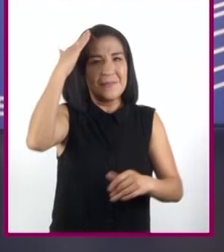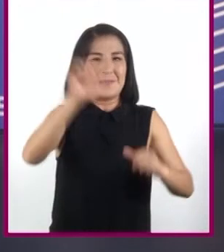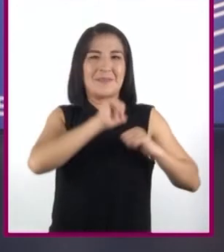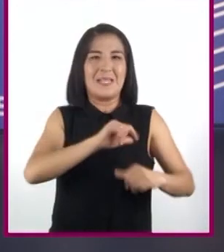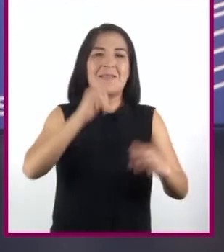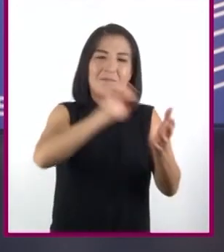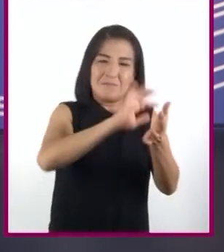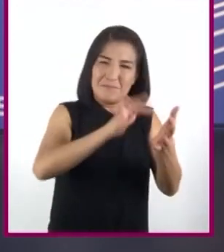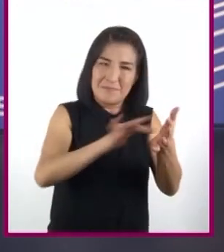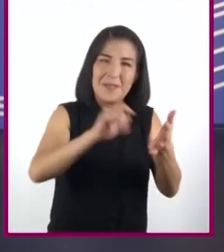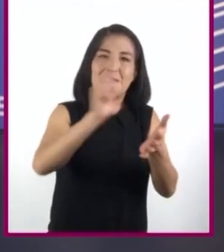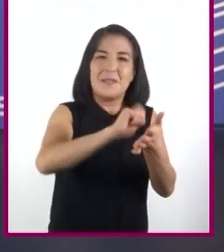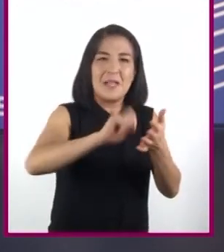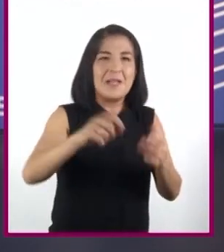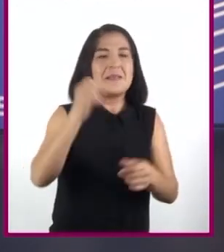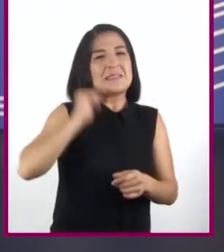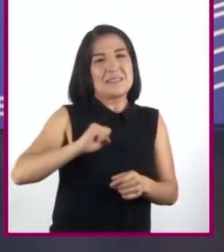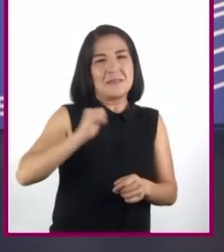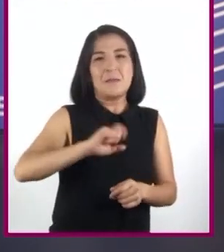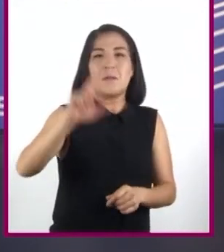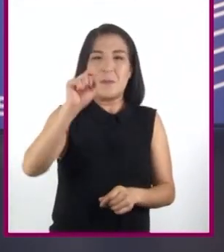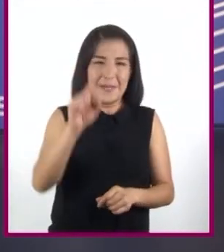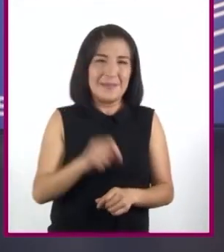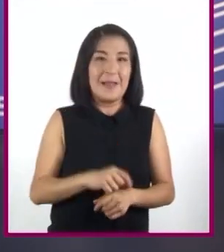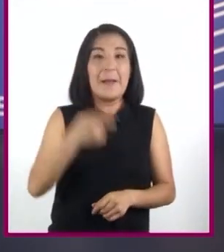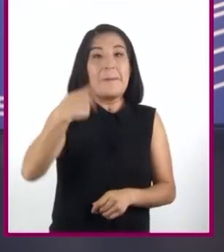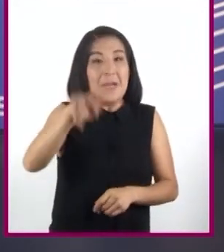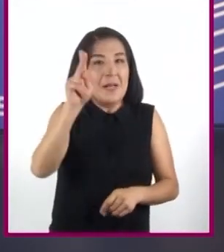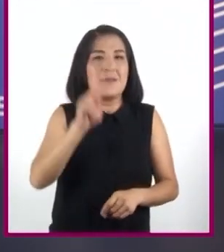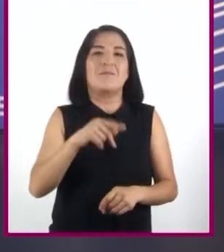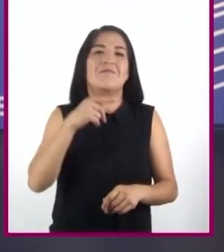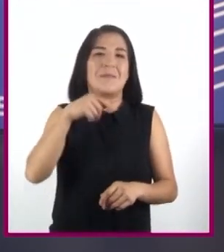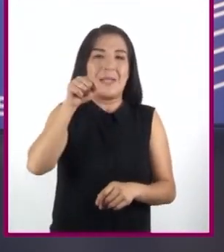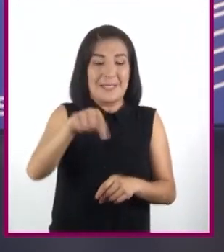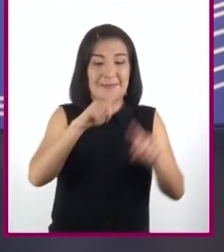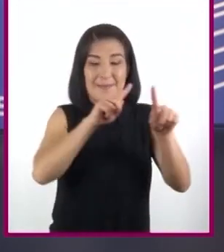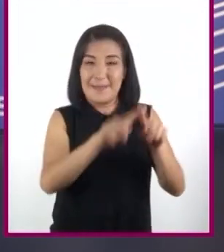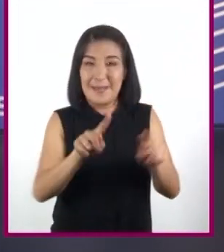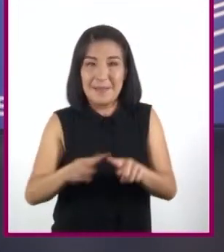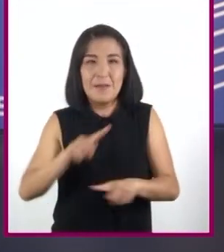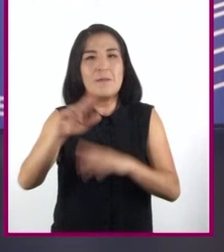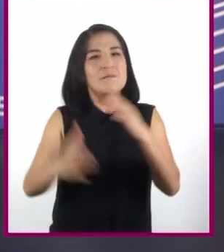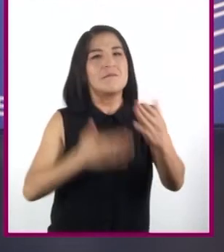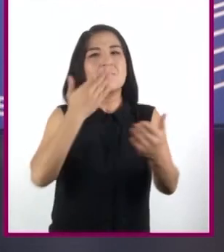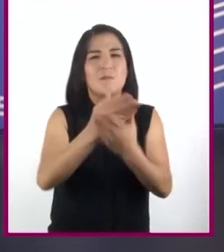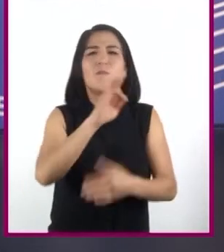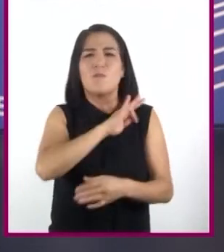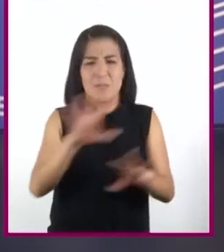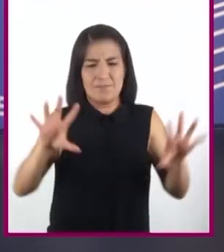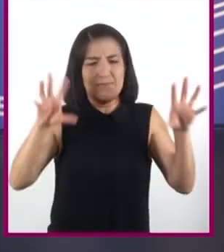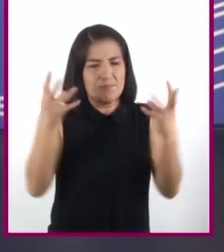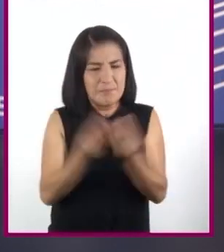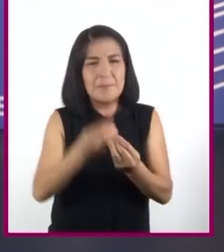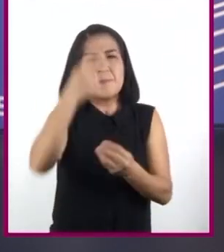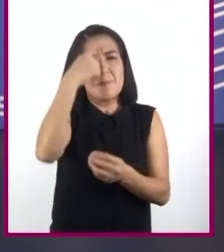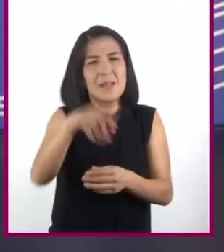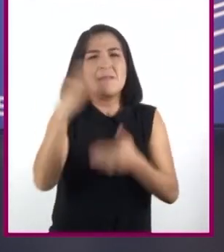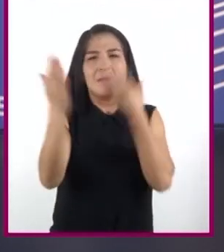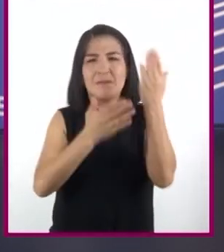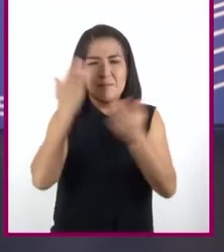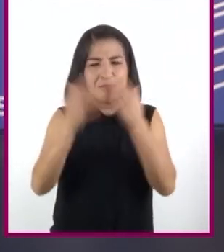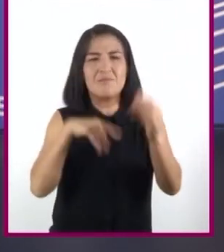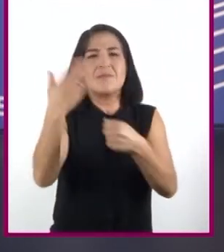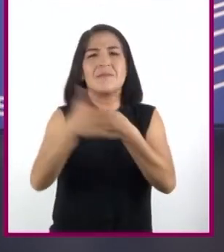lo largo del siglo XX. Sin embargo, esta diversidad de propuestas se puede agrupar para su estudio en algunos